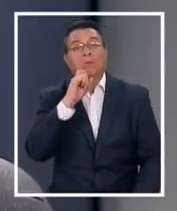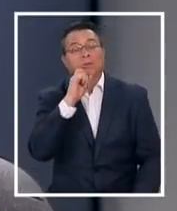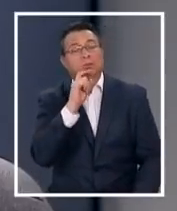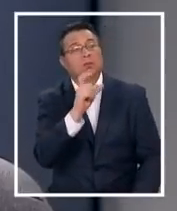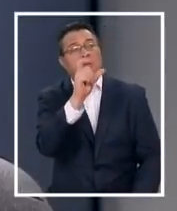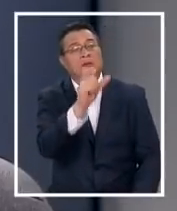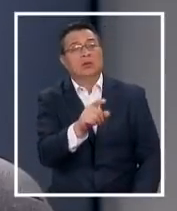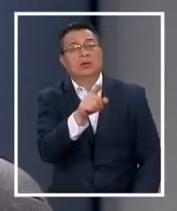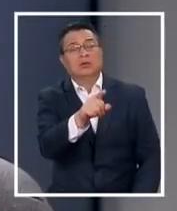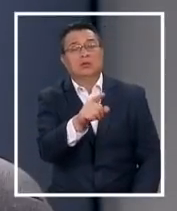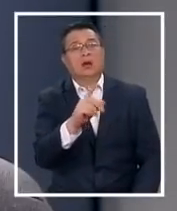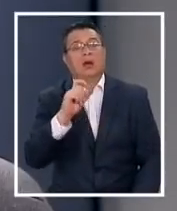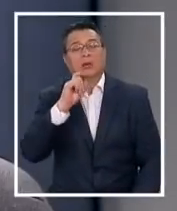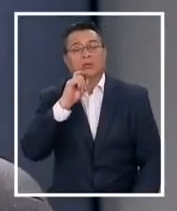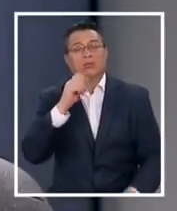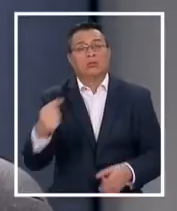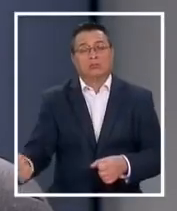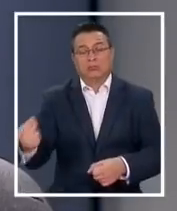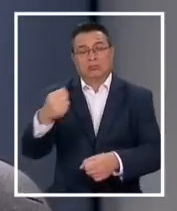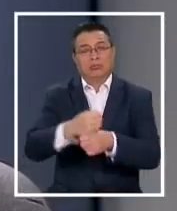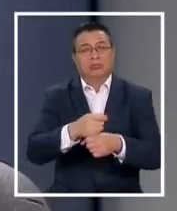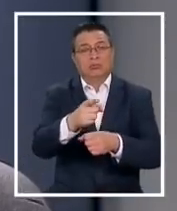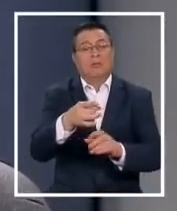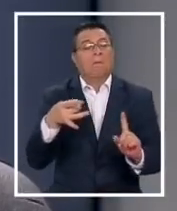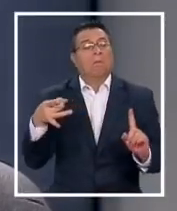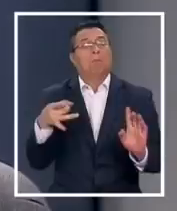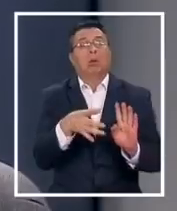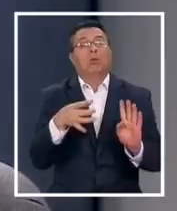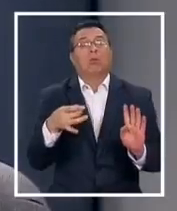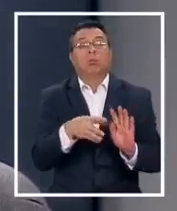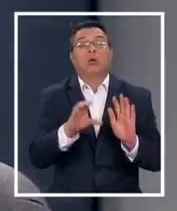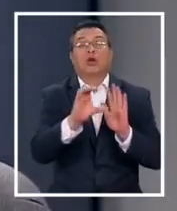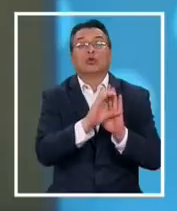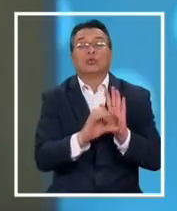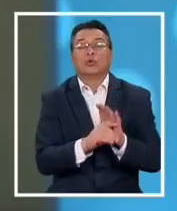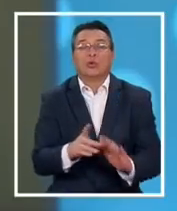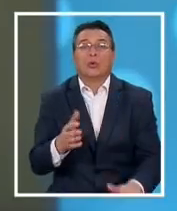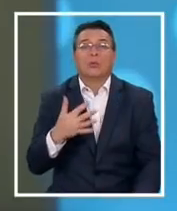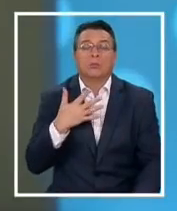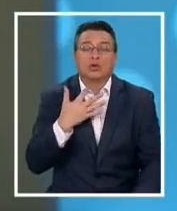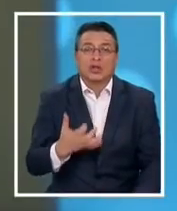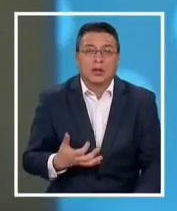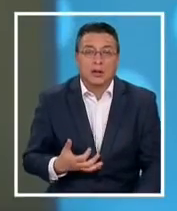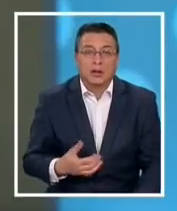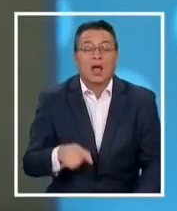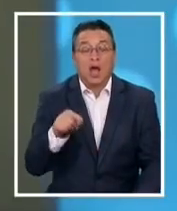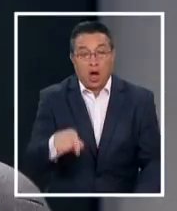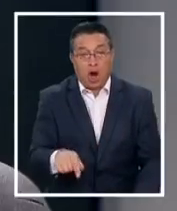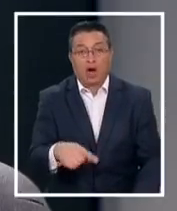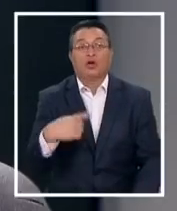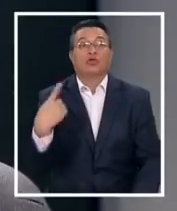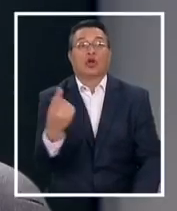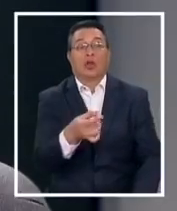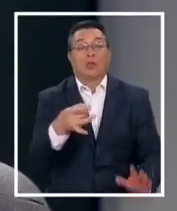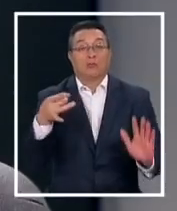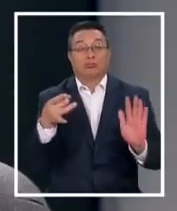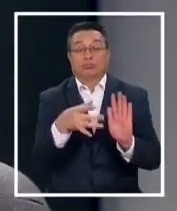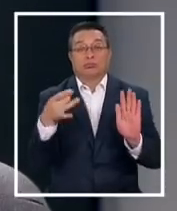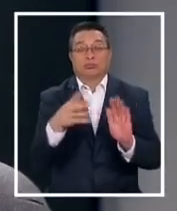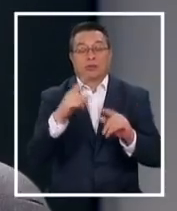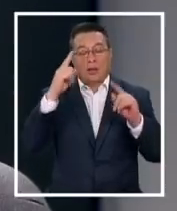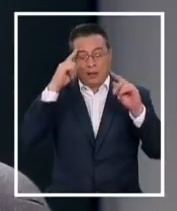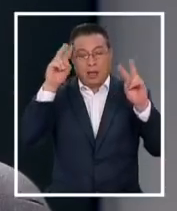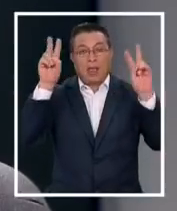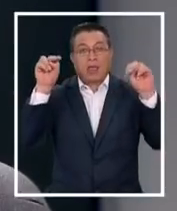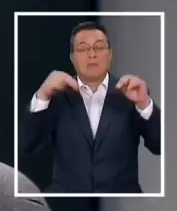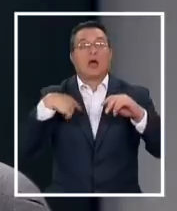señor parlamentario para saltarse la Constitución según sus propias reglas? Porque hoy día se la saltan según una supuesta causa